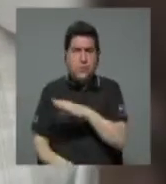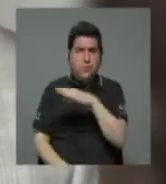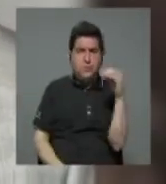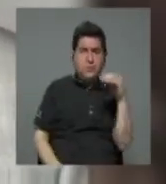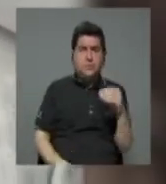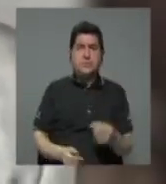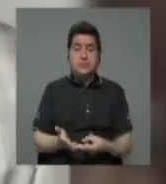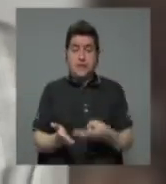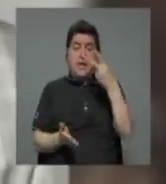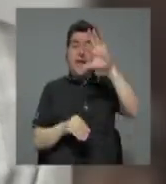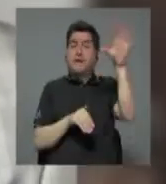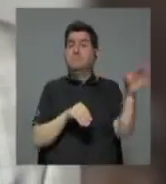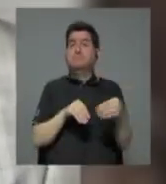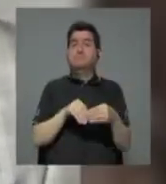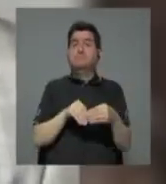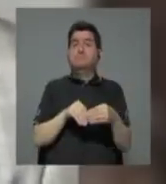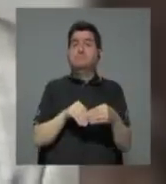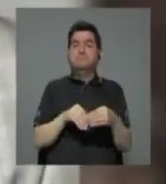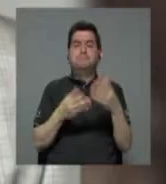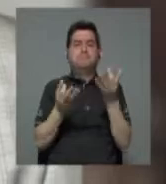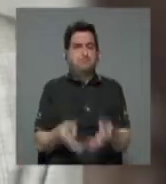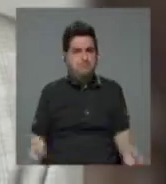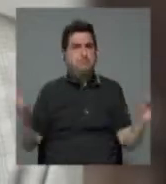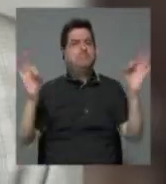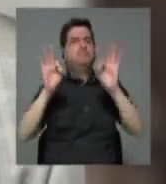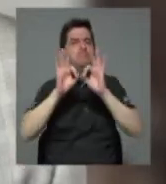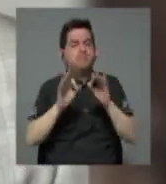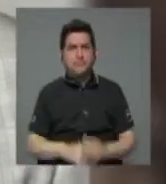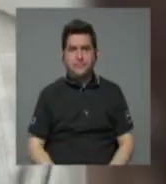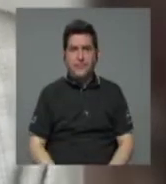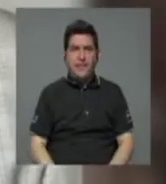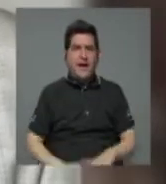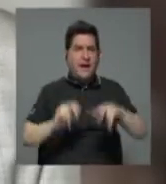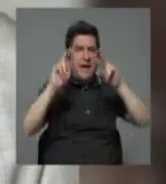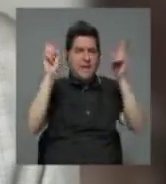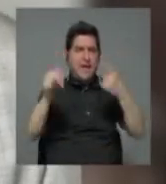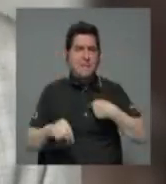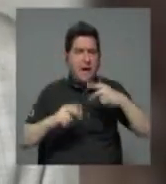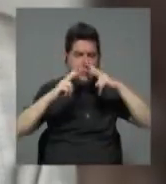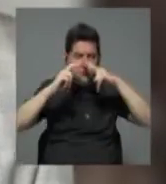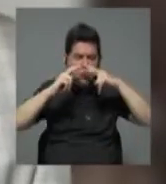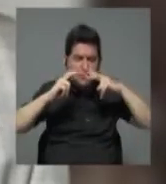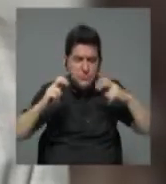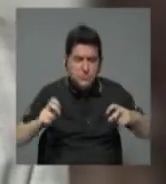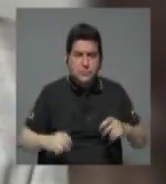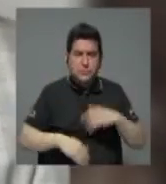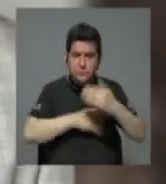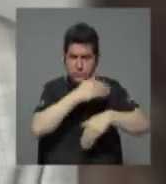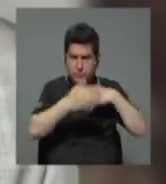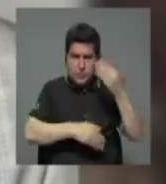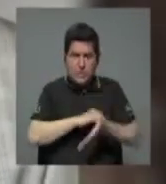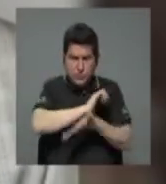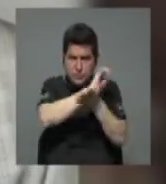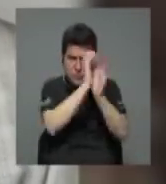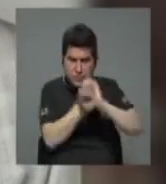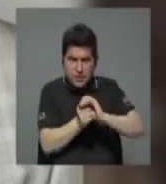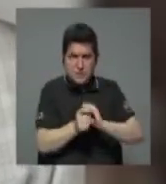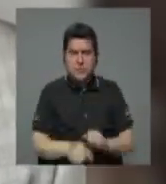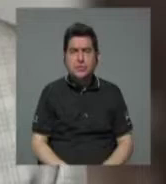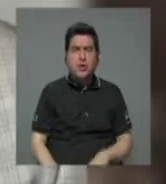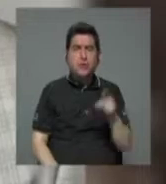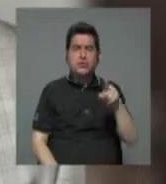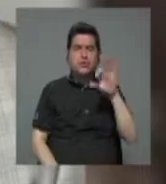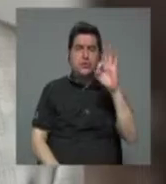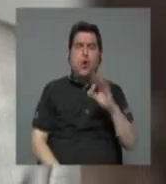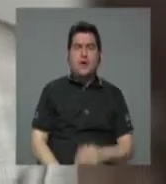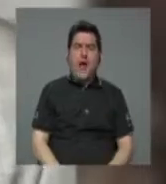de valor agregado, se vuelve muy importante. Y uno de los temas que uno analiza en este proceso de transformación de las zonas francas